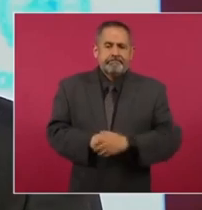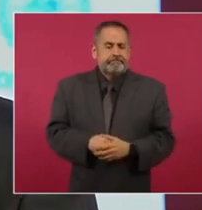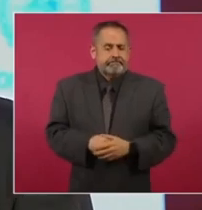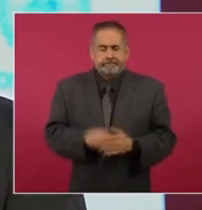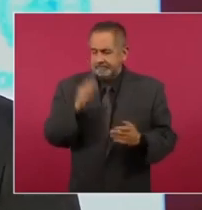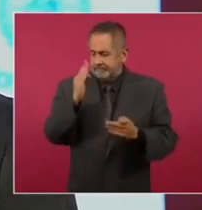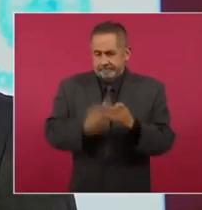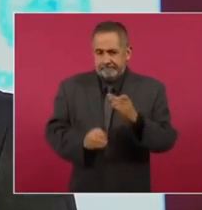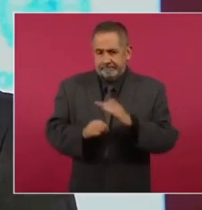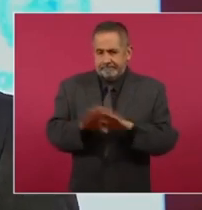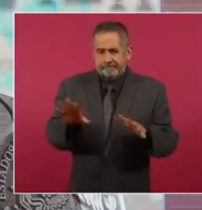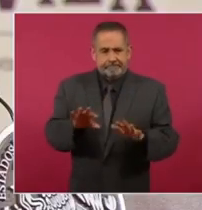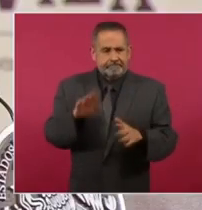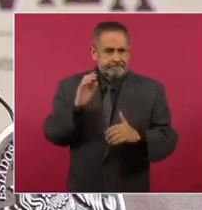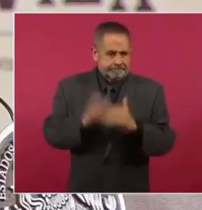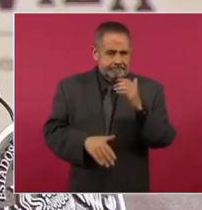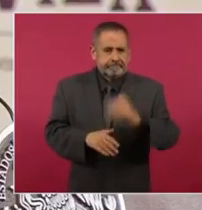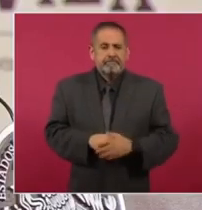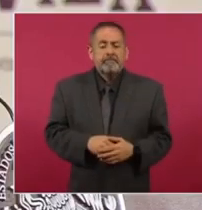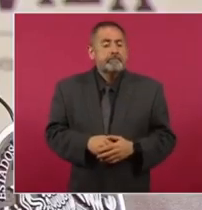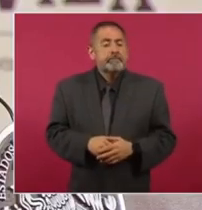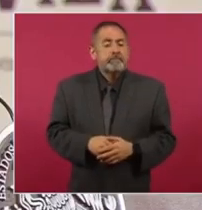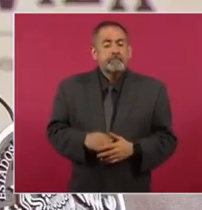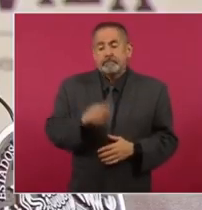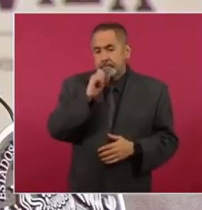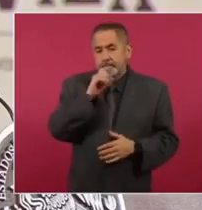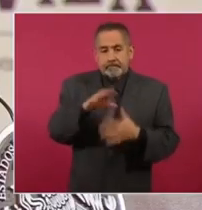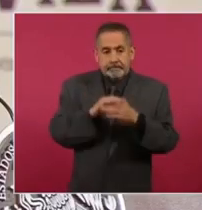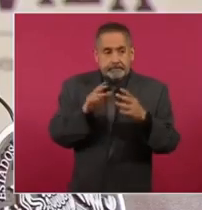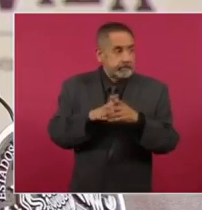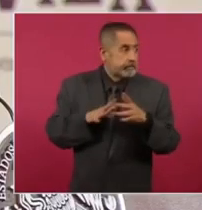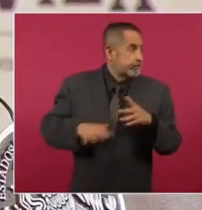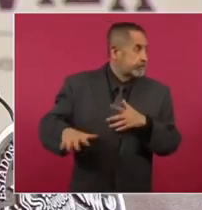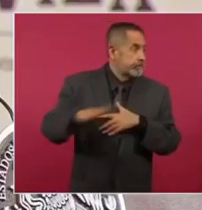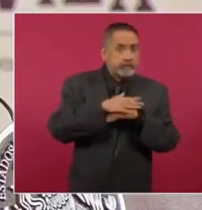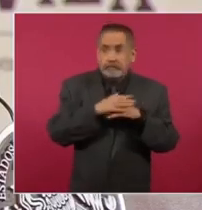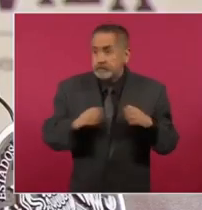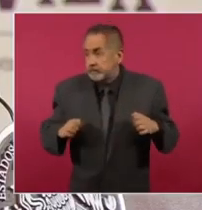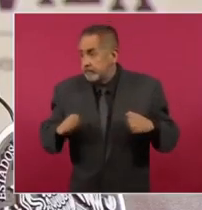esta suspensión. También aclaró que termina el estado de emergencia